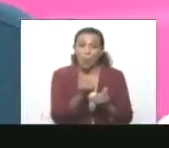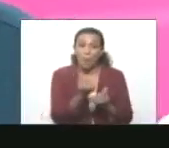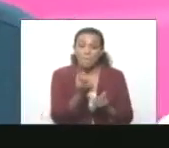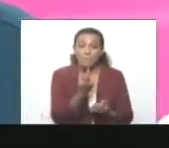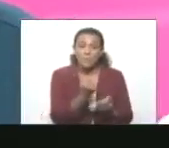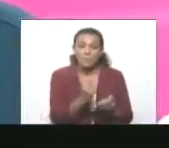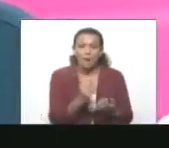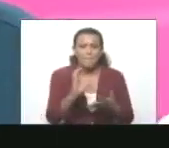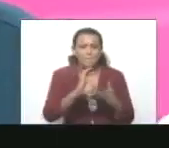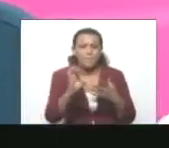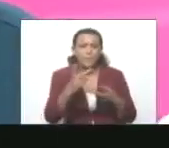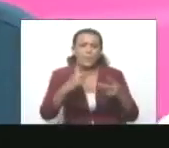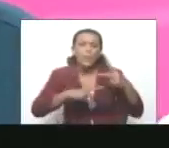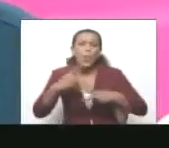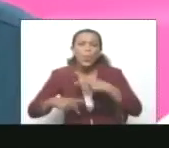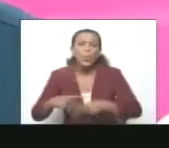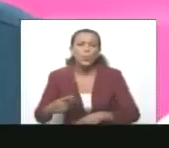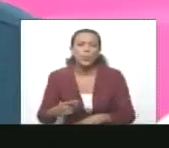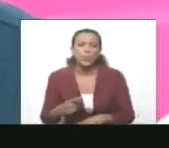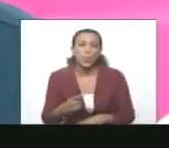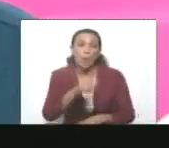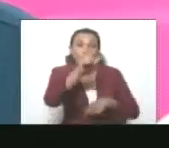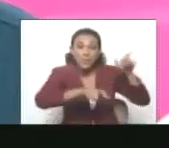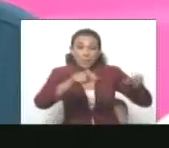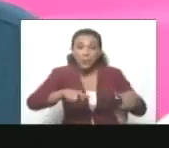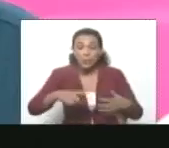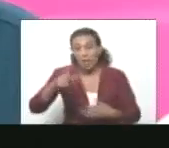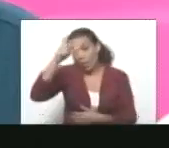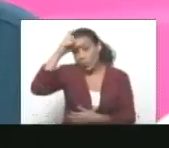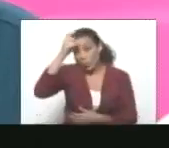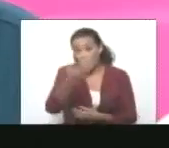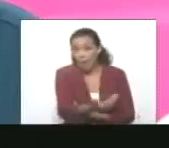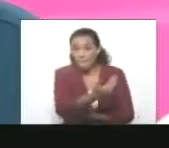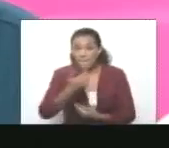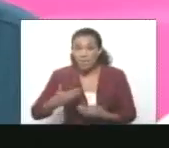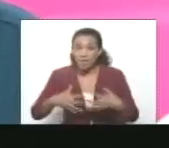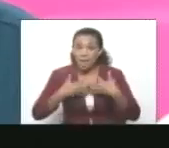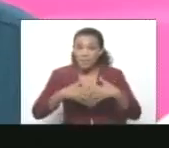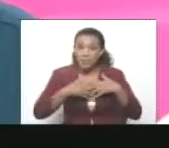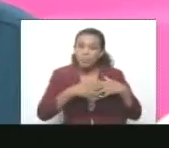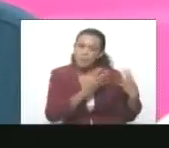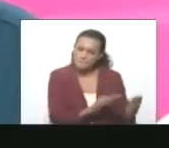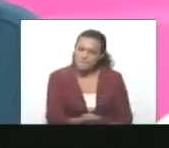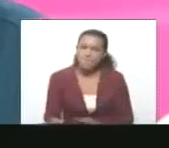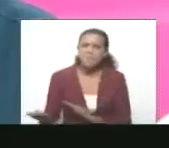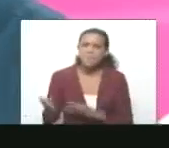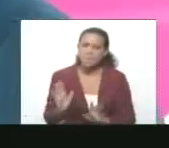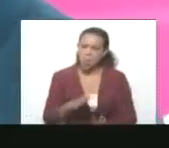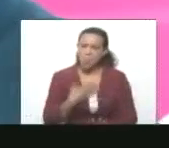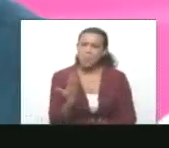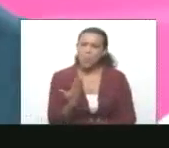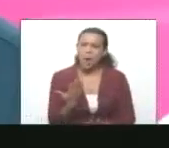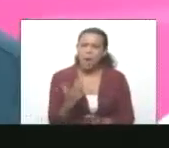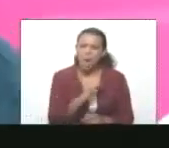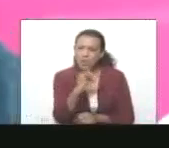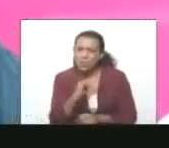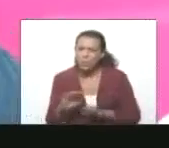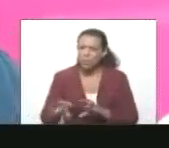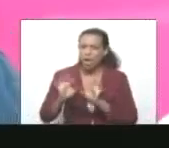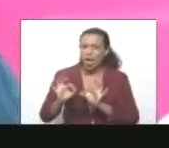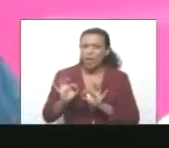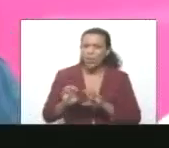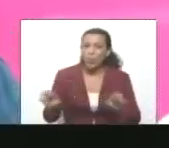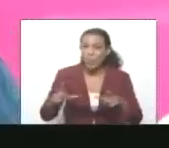comerciales. Y los inversionistas turcos están bienvenidos a la zona económica especial